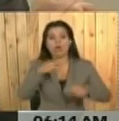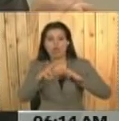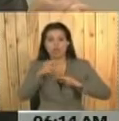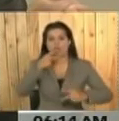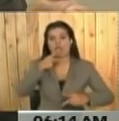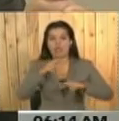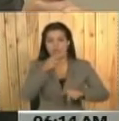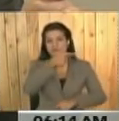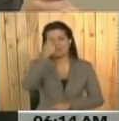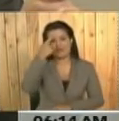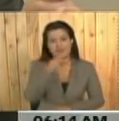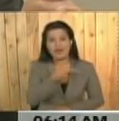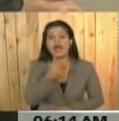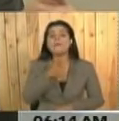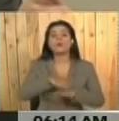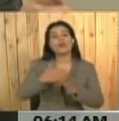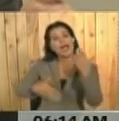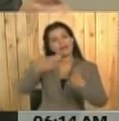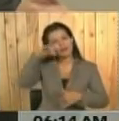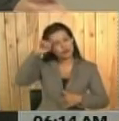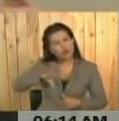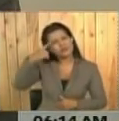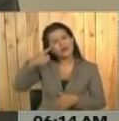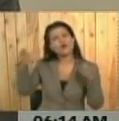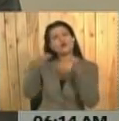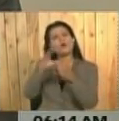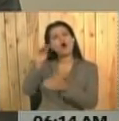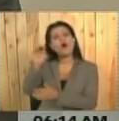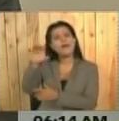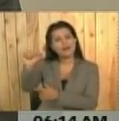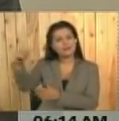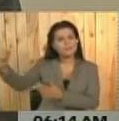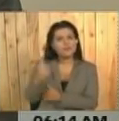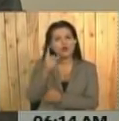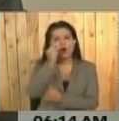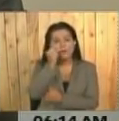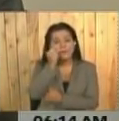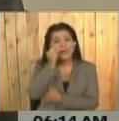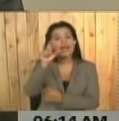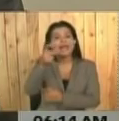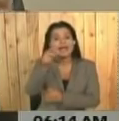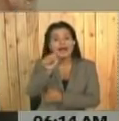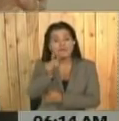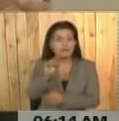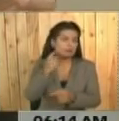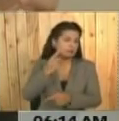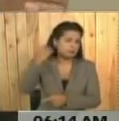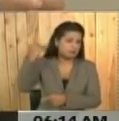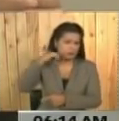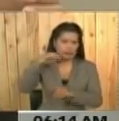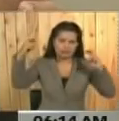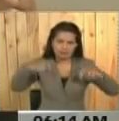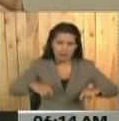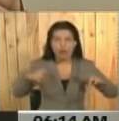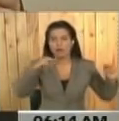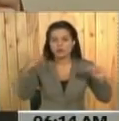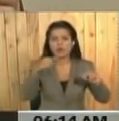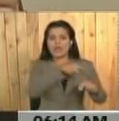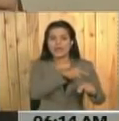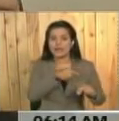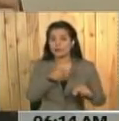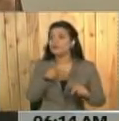que aquellos diálogos con la oa cuando estaba el señor eh Gaviria que que mientras estaban sentados